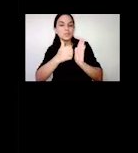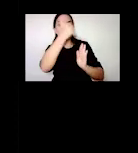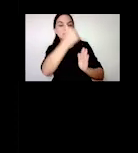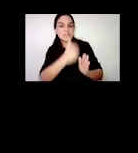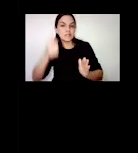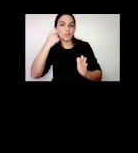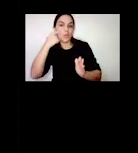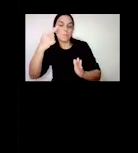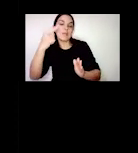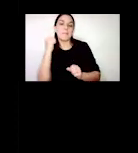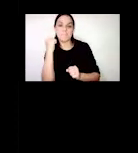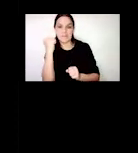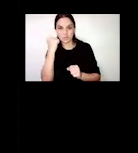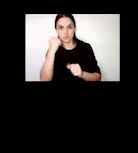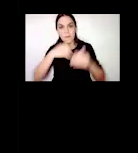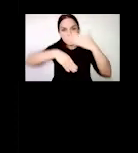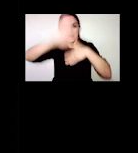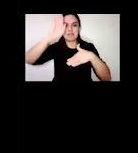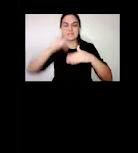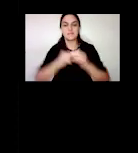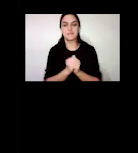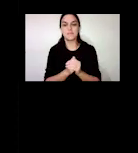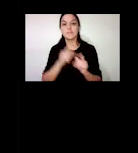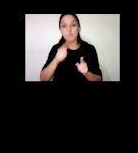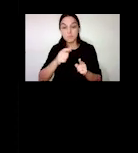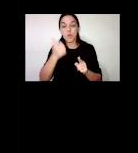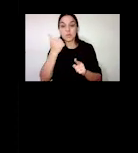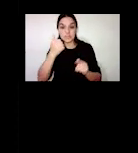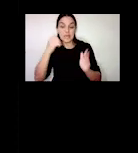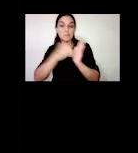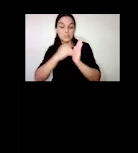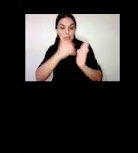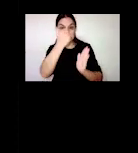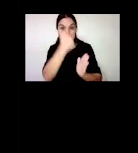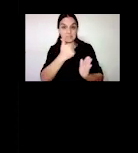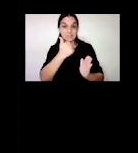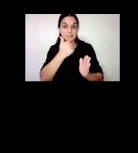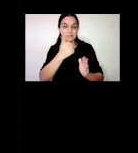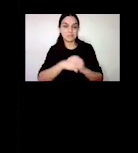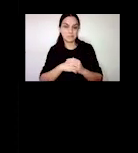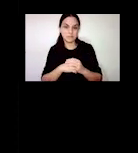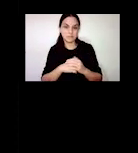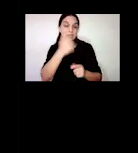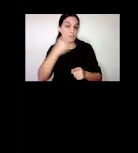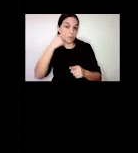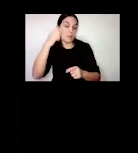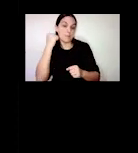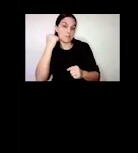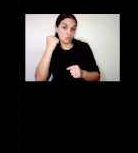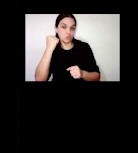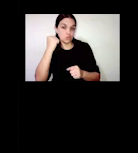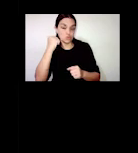6.600.000 pesos. Esta suma de 6.600.000, la suma de 3 millones y pico que era hasta el año pasado, que ahora pasó a